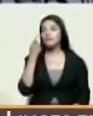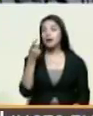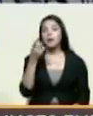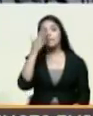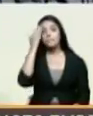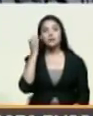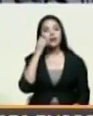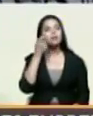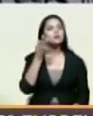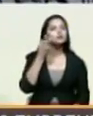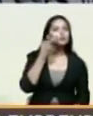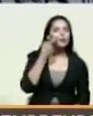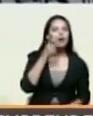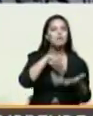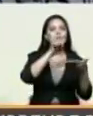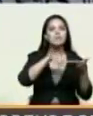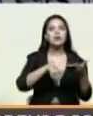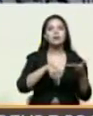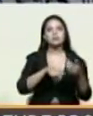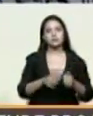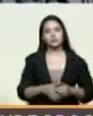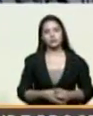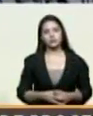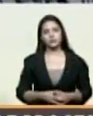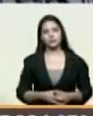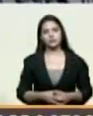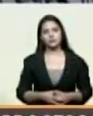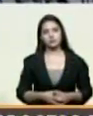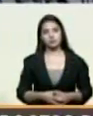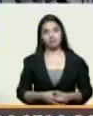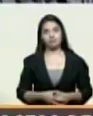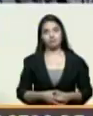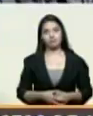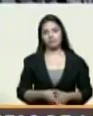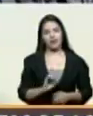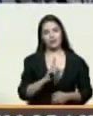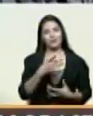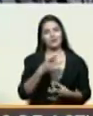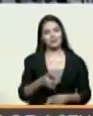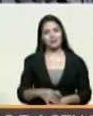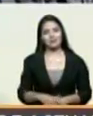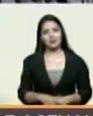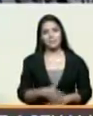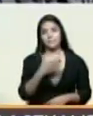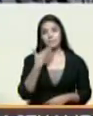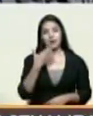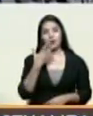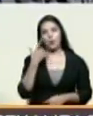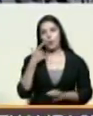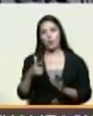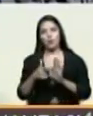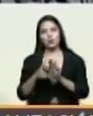supervisando que firmen el acta de la independencia para una esquina de la mesa? Ese no les interesaba. Les interesaba el de